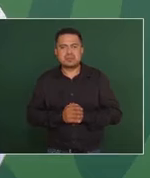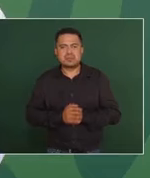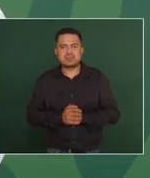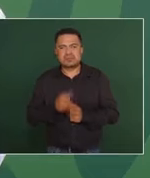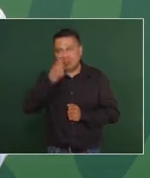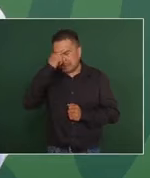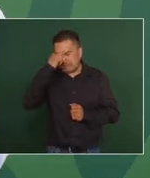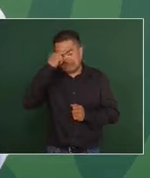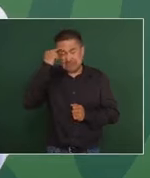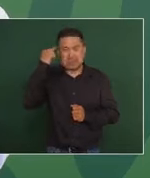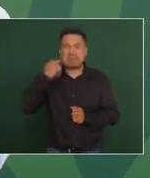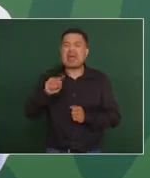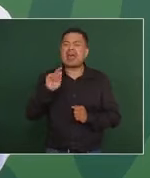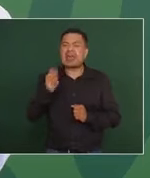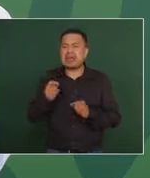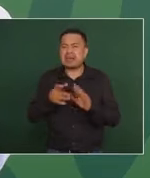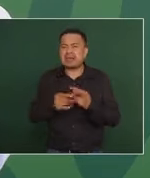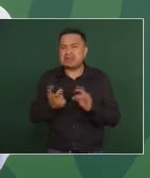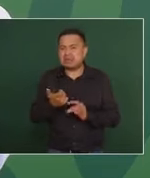Para hablar en plata.